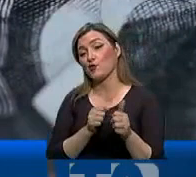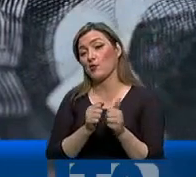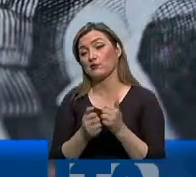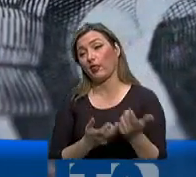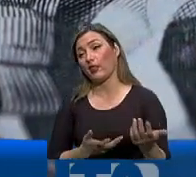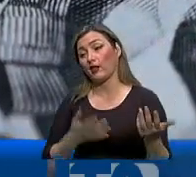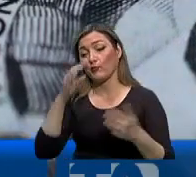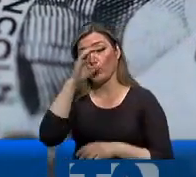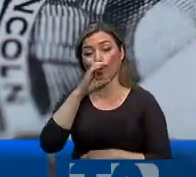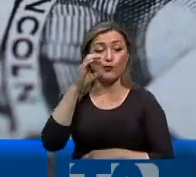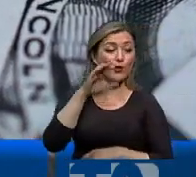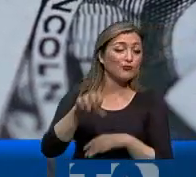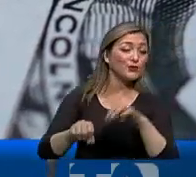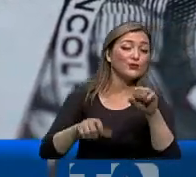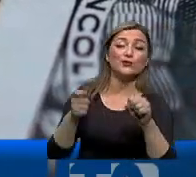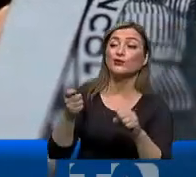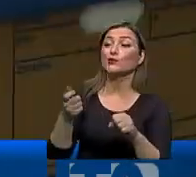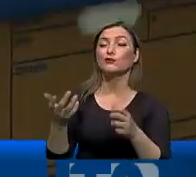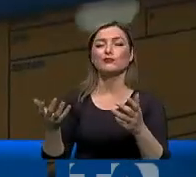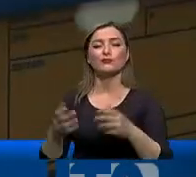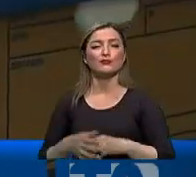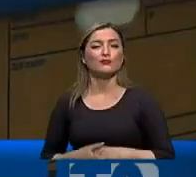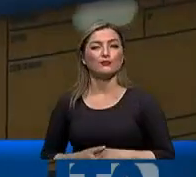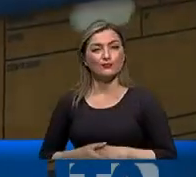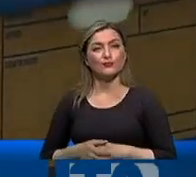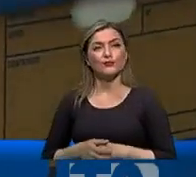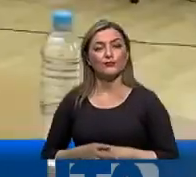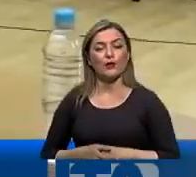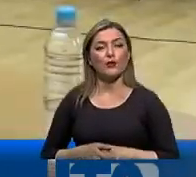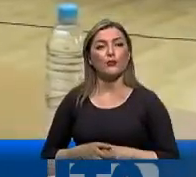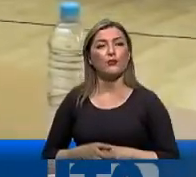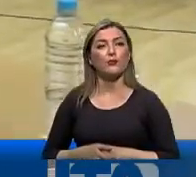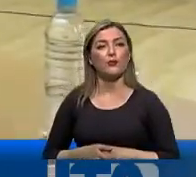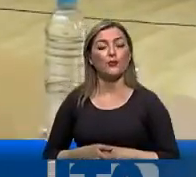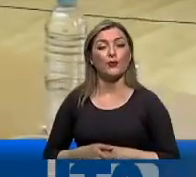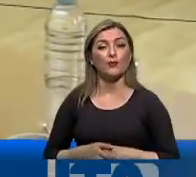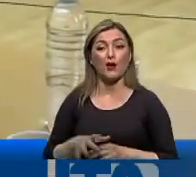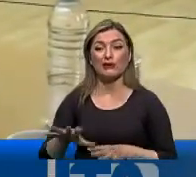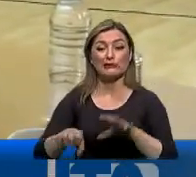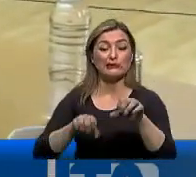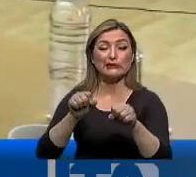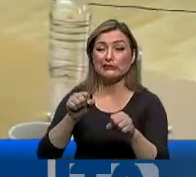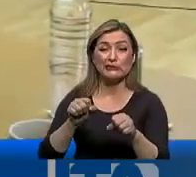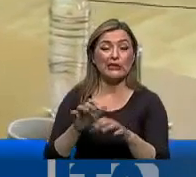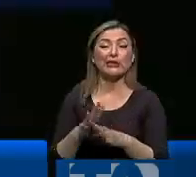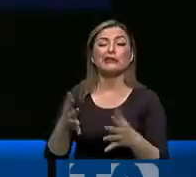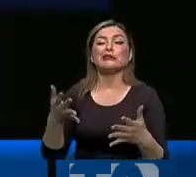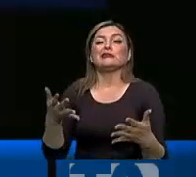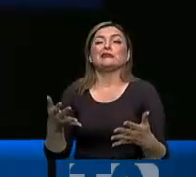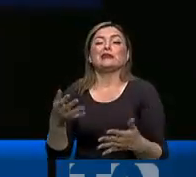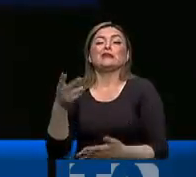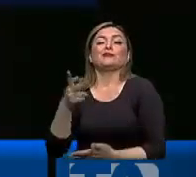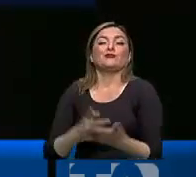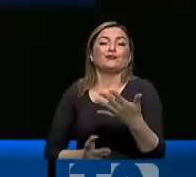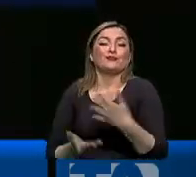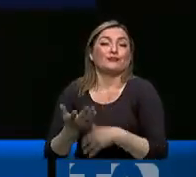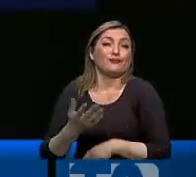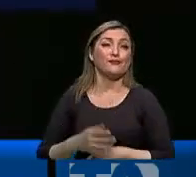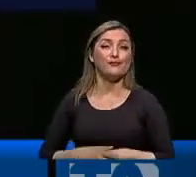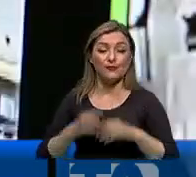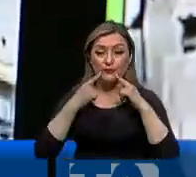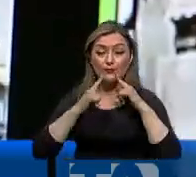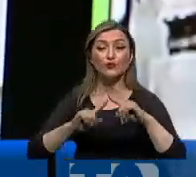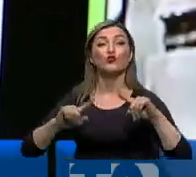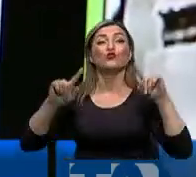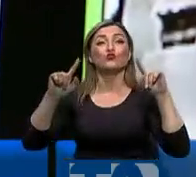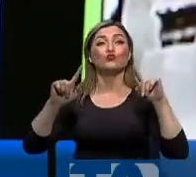en busca del cobro del valor correspondiente, que si no lo consiguen definitivamente, lo que corresponderá es